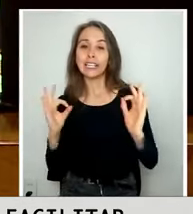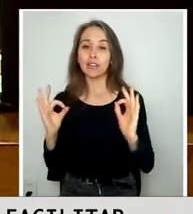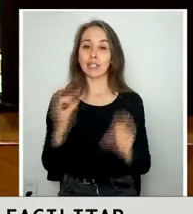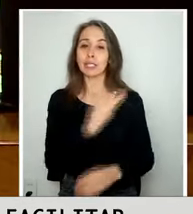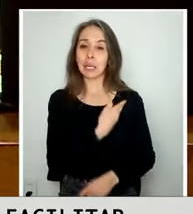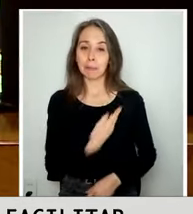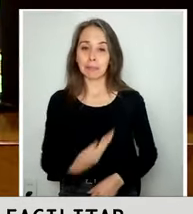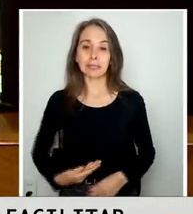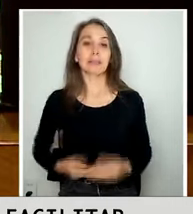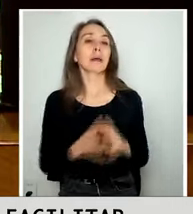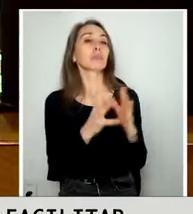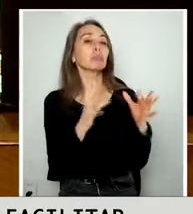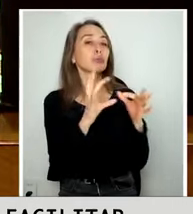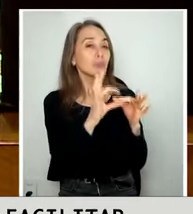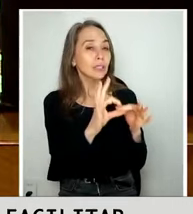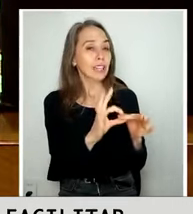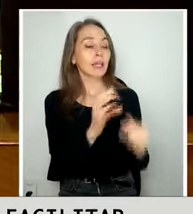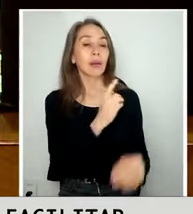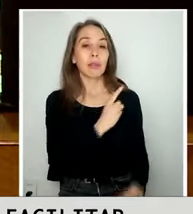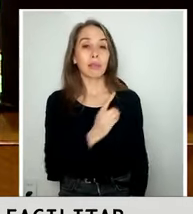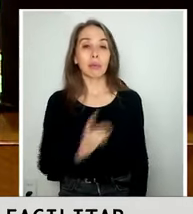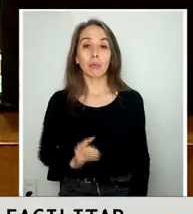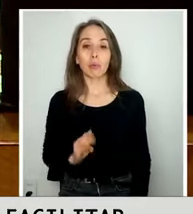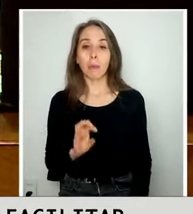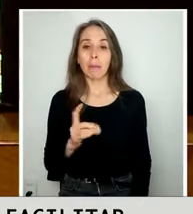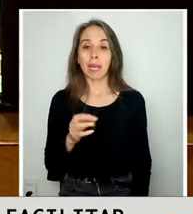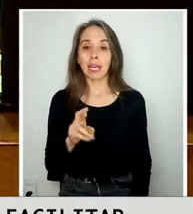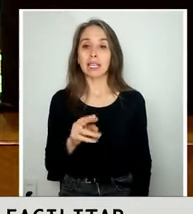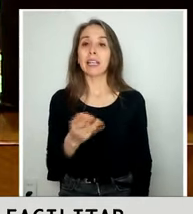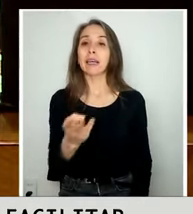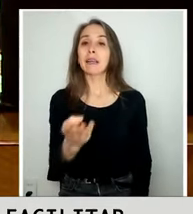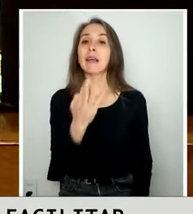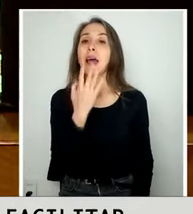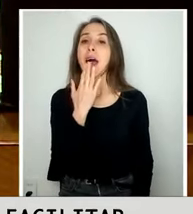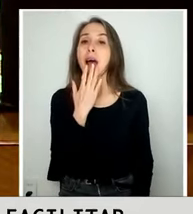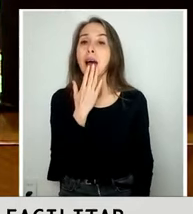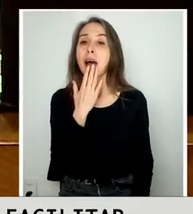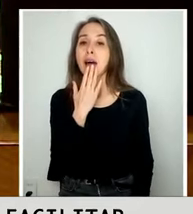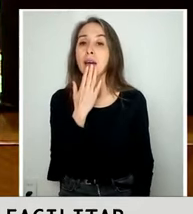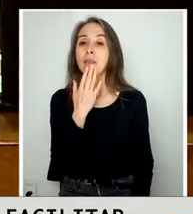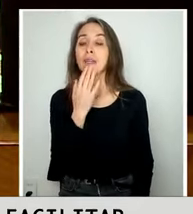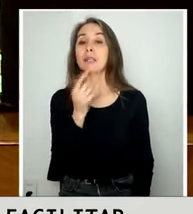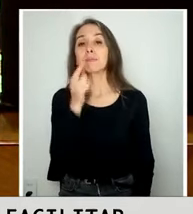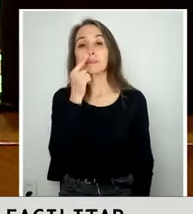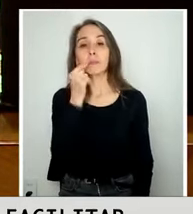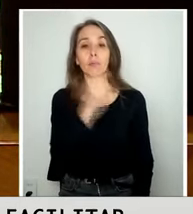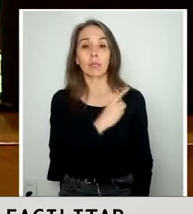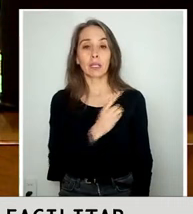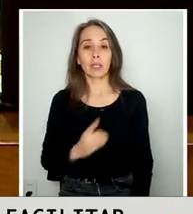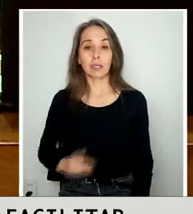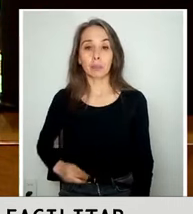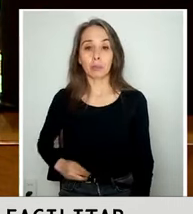gracias a usted diputado tiene la palabra acción el diputado